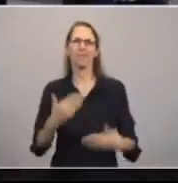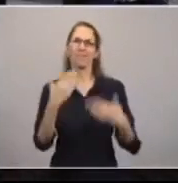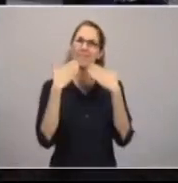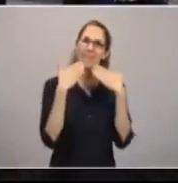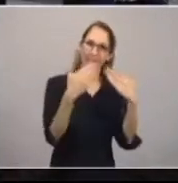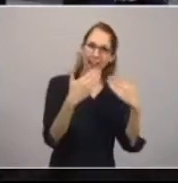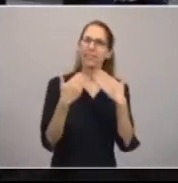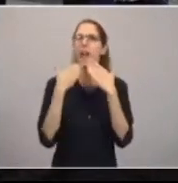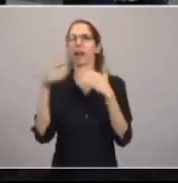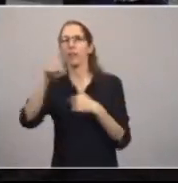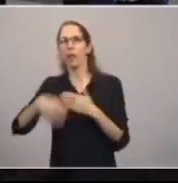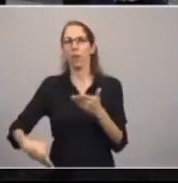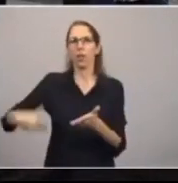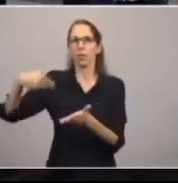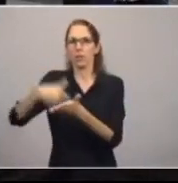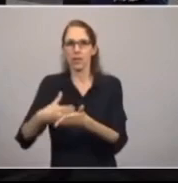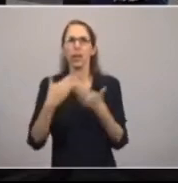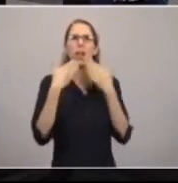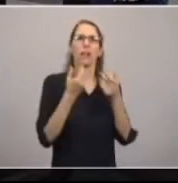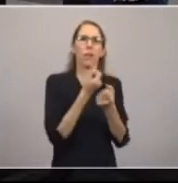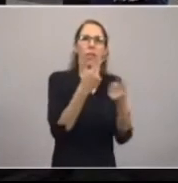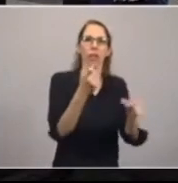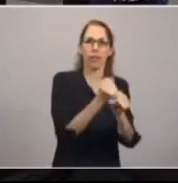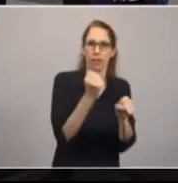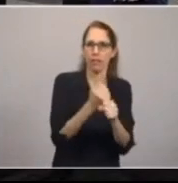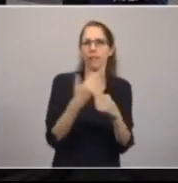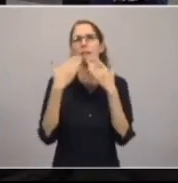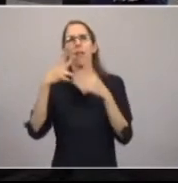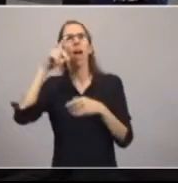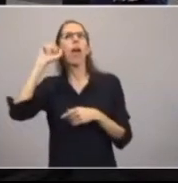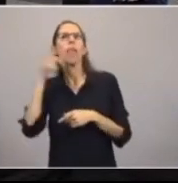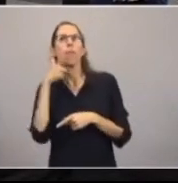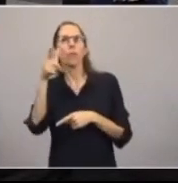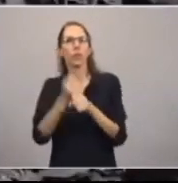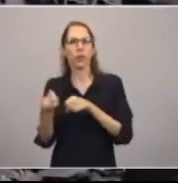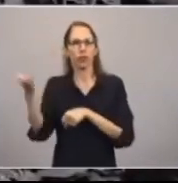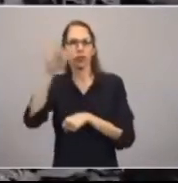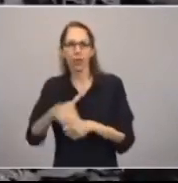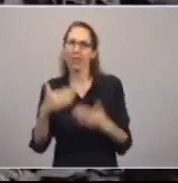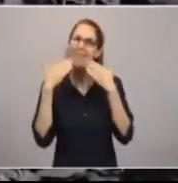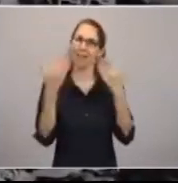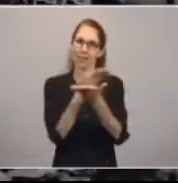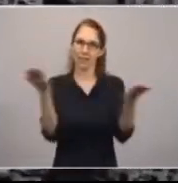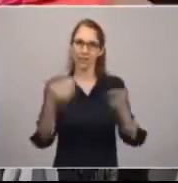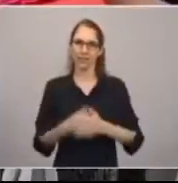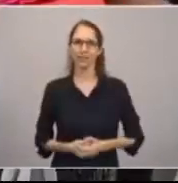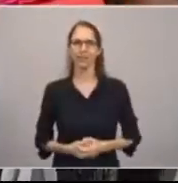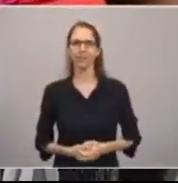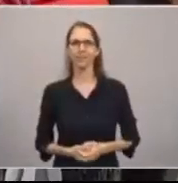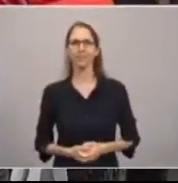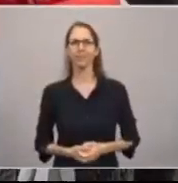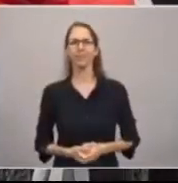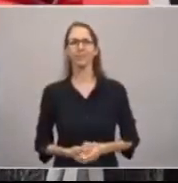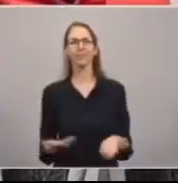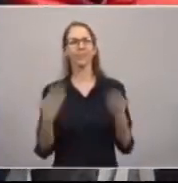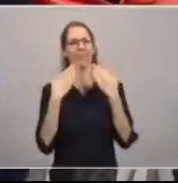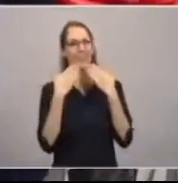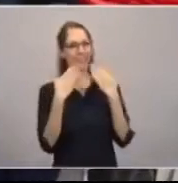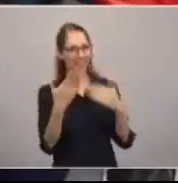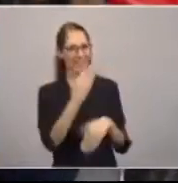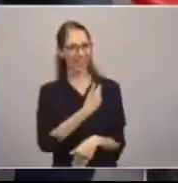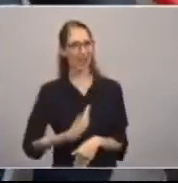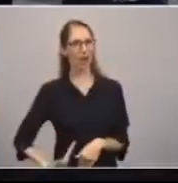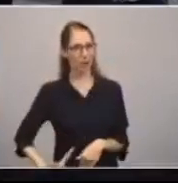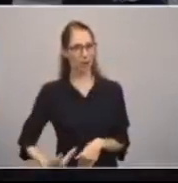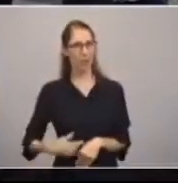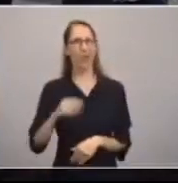gracias. Gracias por las inversiones, gracias por los puestos de trabajo, gracias Andrés por lo que haces todos los días. Muchísimas gracias. Muchas